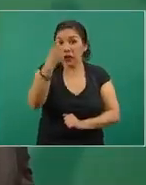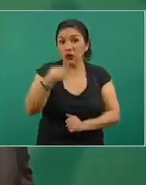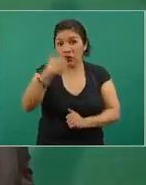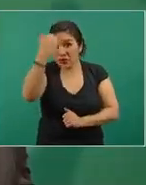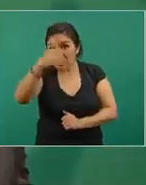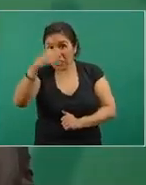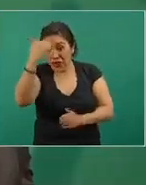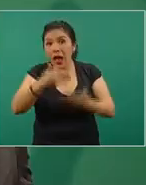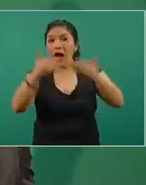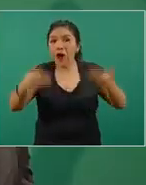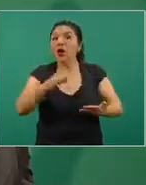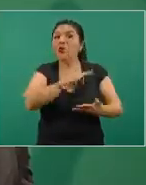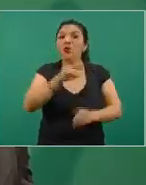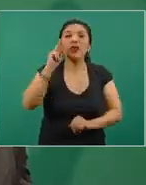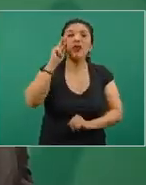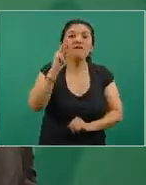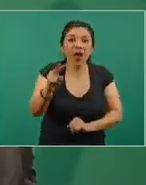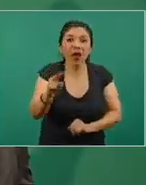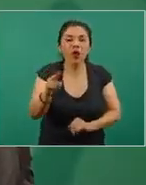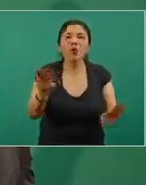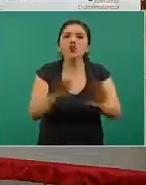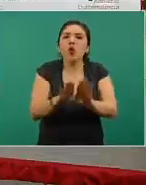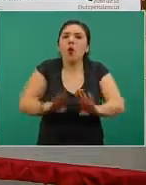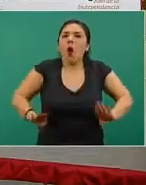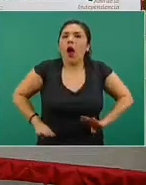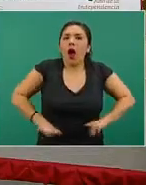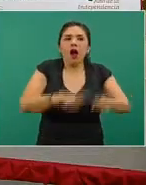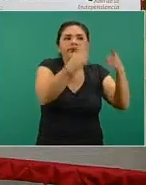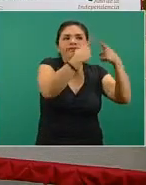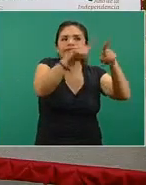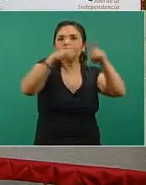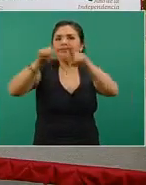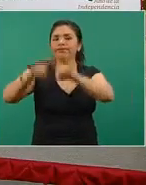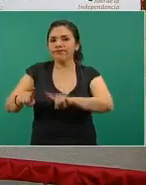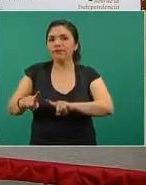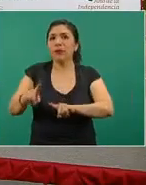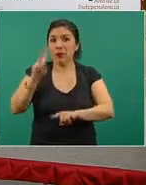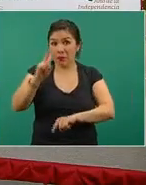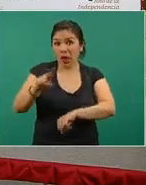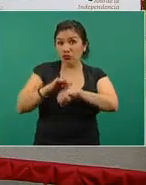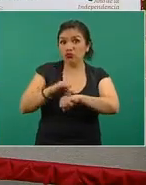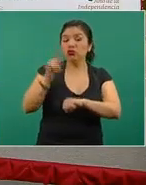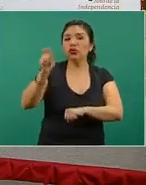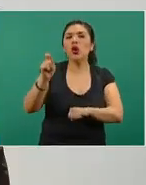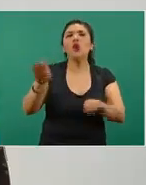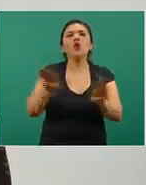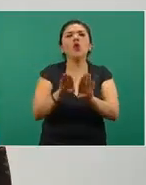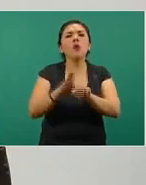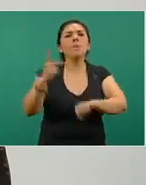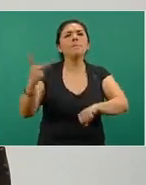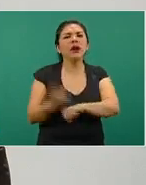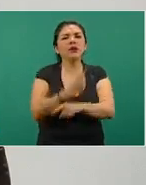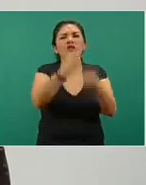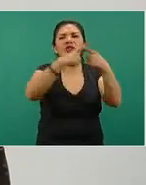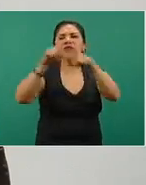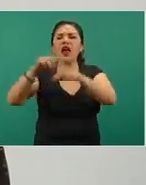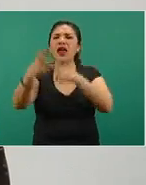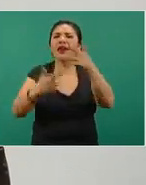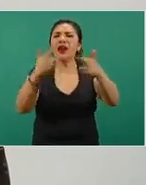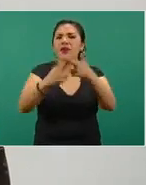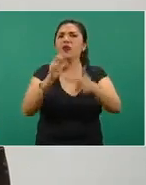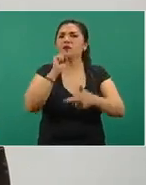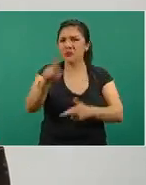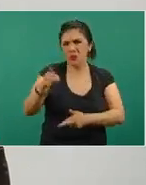ahora visualizar comportamientos diferentes. Ya vimos como tanto en la parte de las diferentes regiones de la